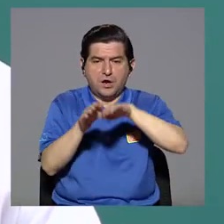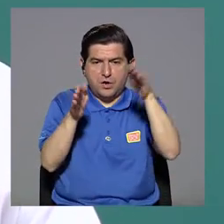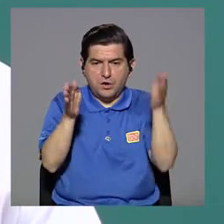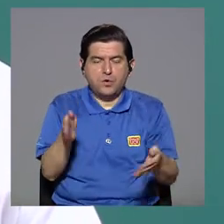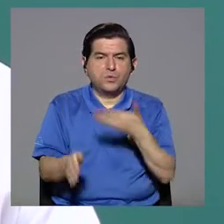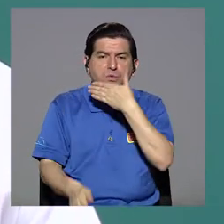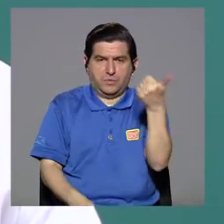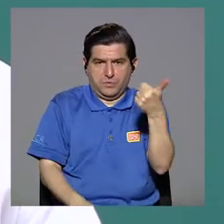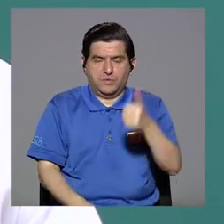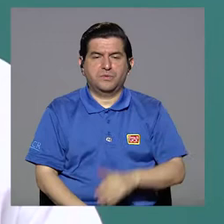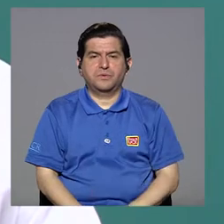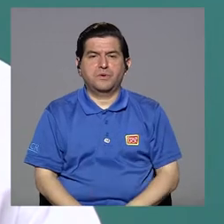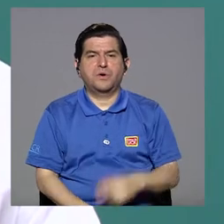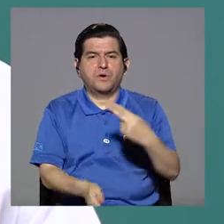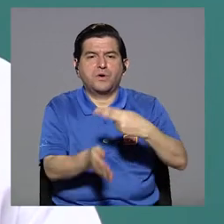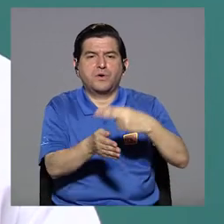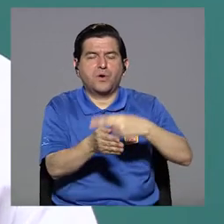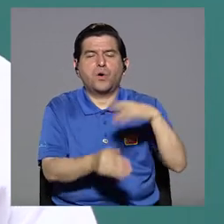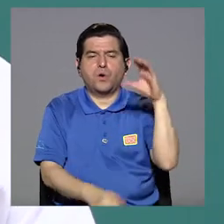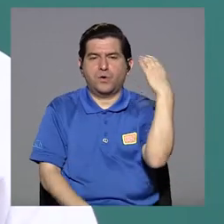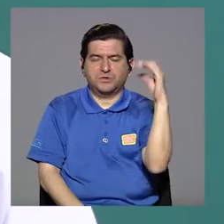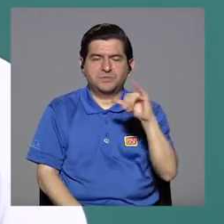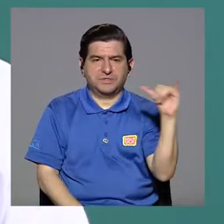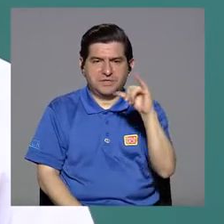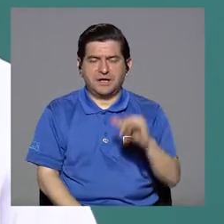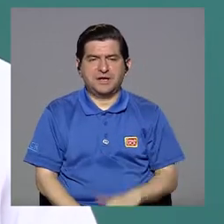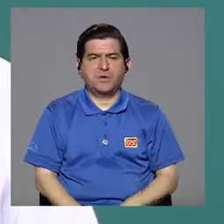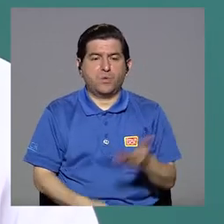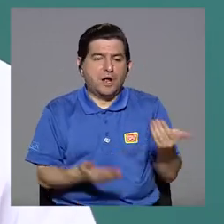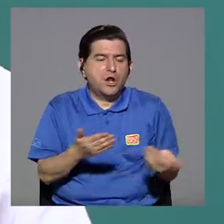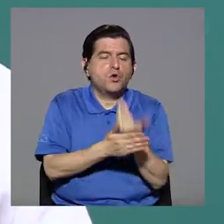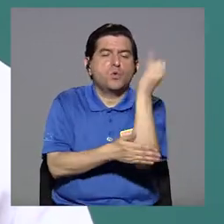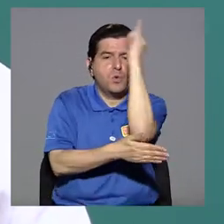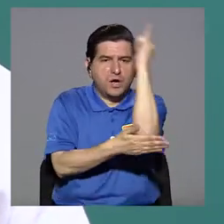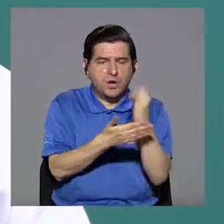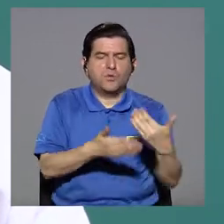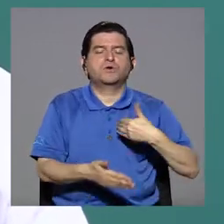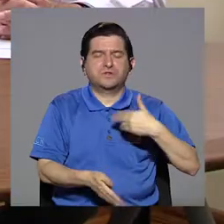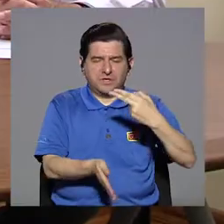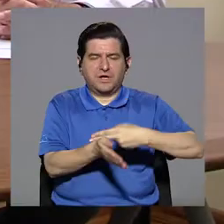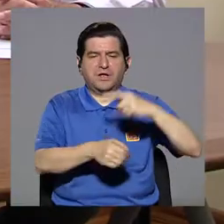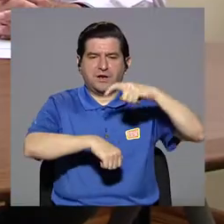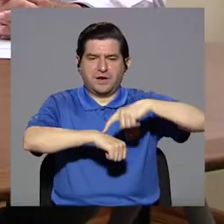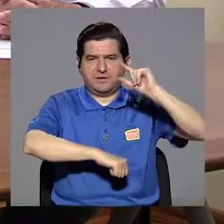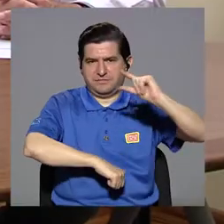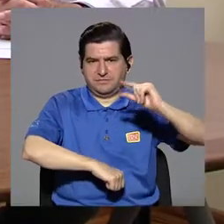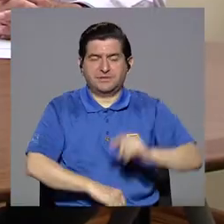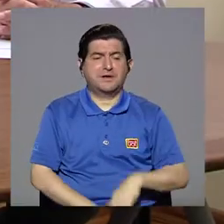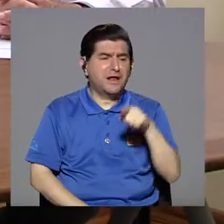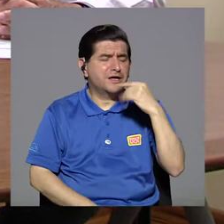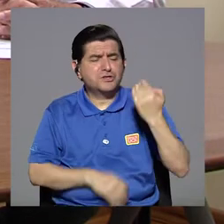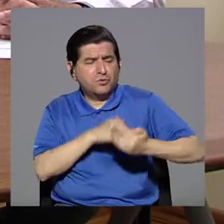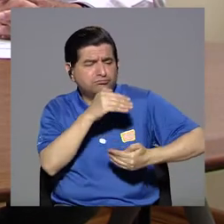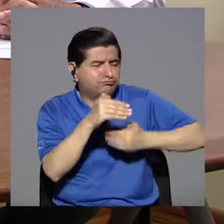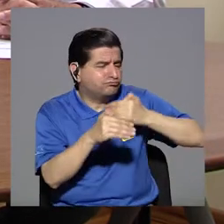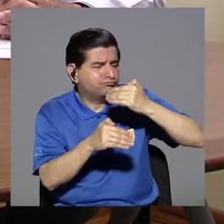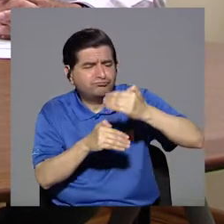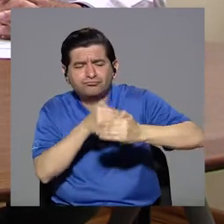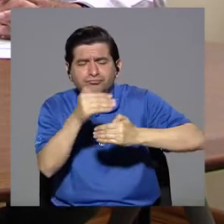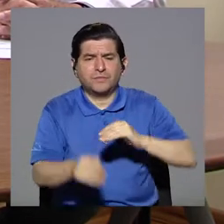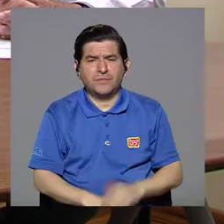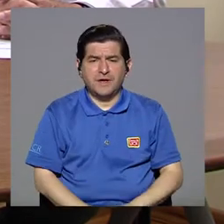utilización de las camas mejor y ya el hospital de cartago también el nuevo diseño viene como hospital de vida yo creo que estoy evolucionando